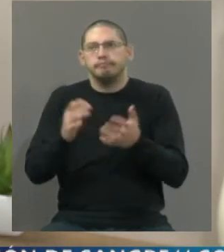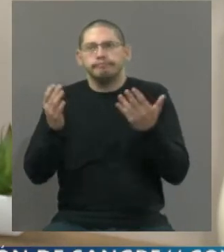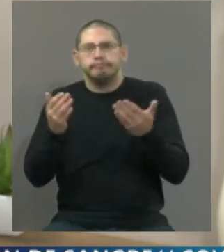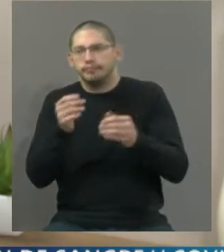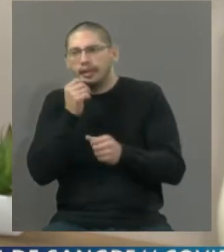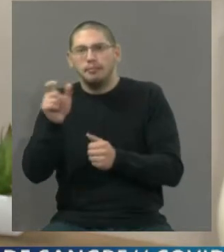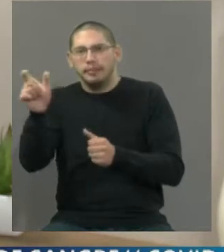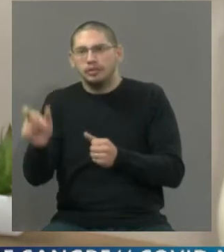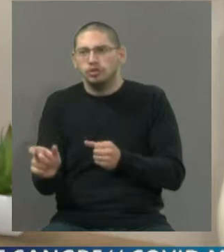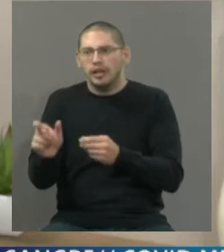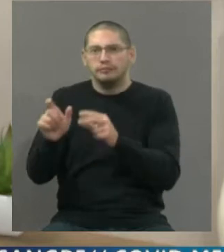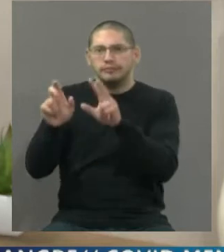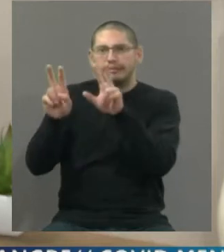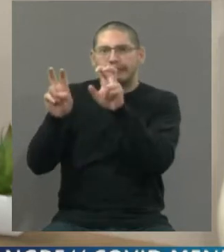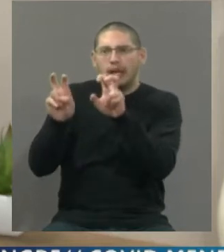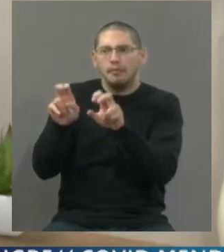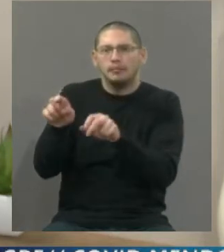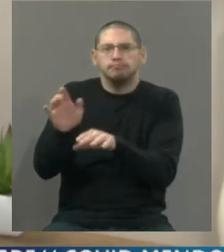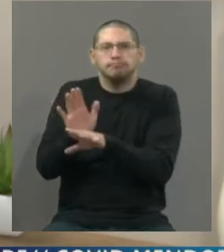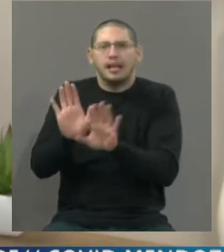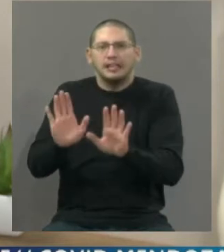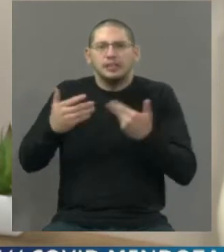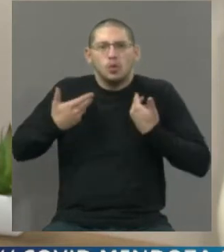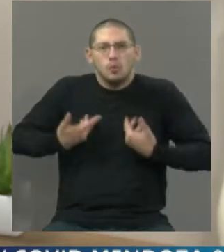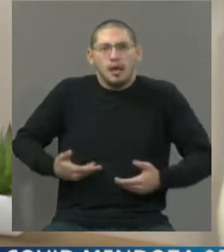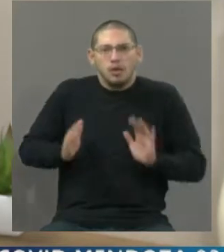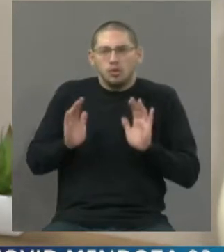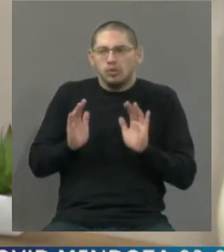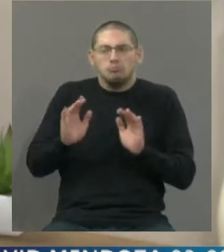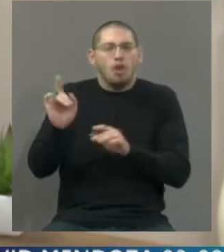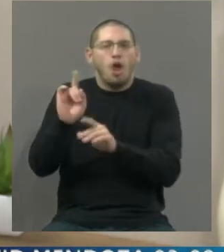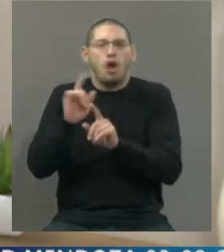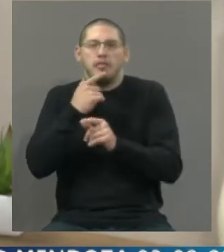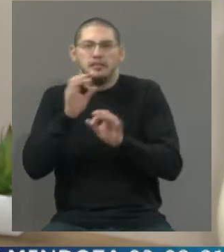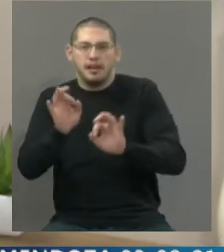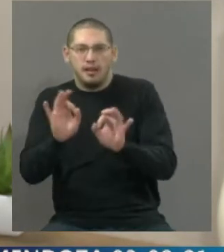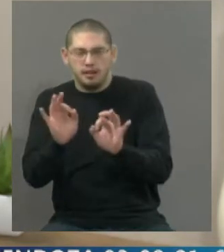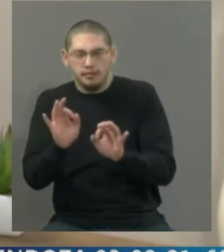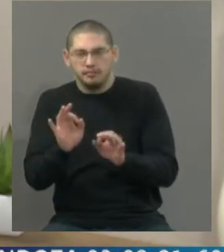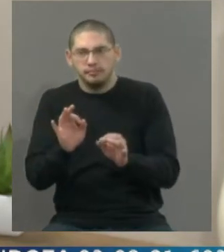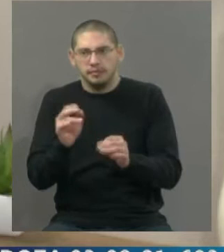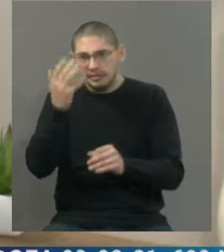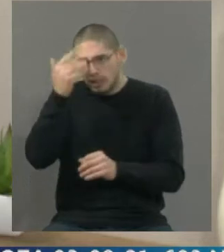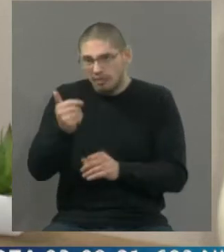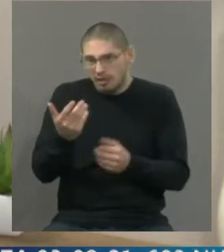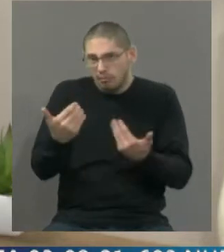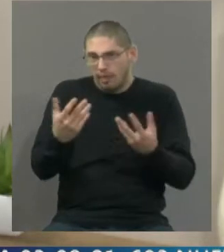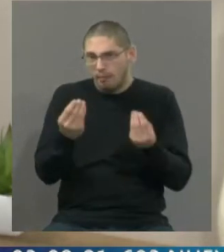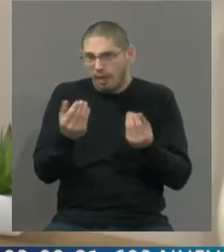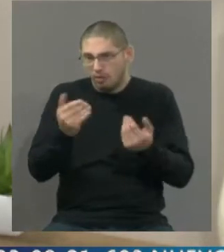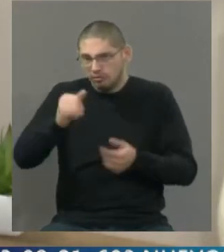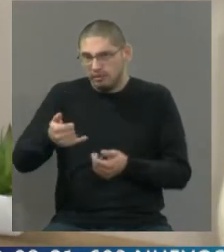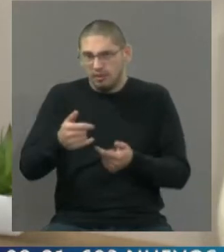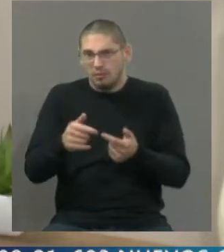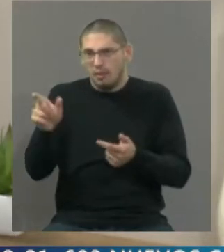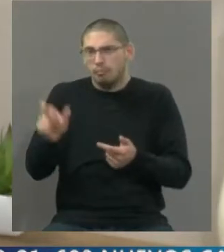costado, del costado más humano de los próceres, y ahora sí se habla un poco más, eso que decías vos. Y sí, San Martín tenía miedo, era un ser humano, era